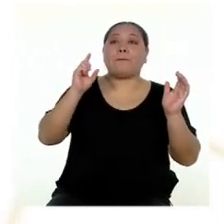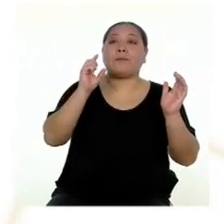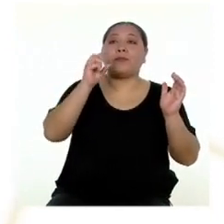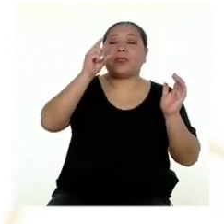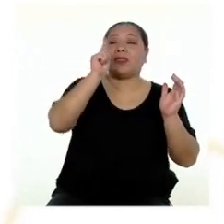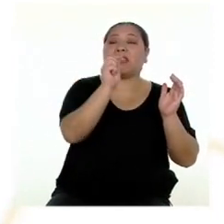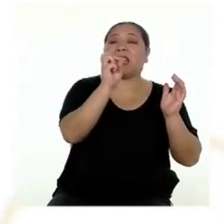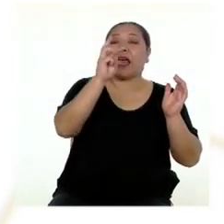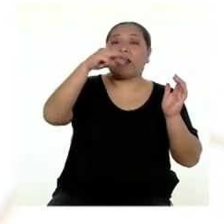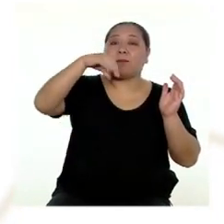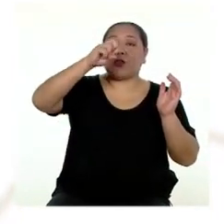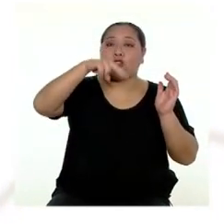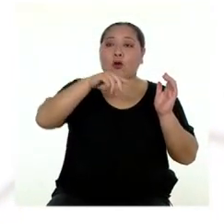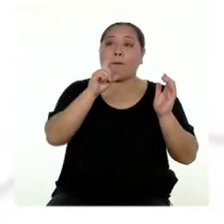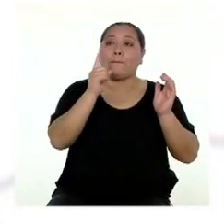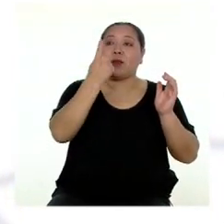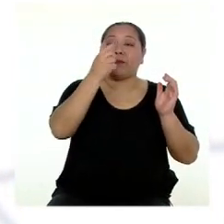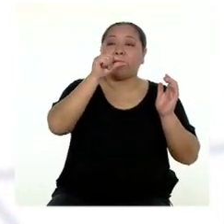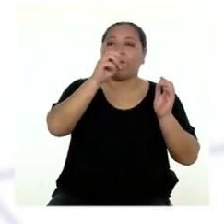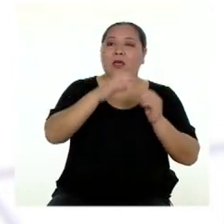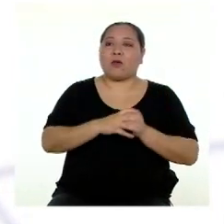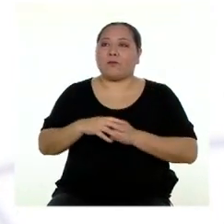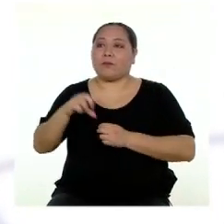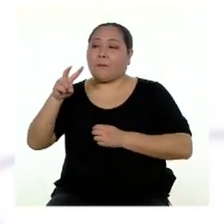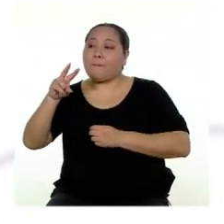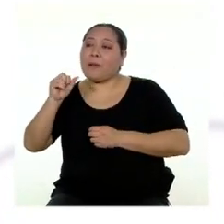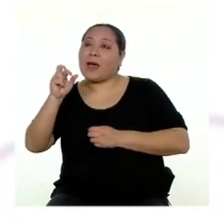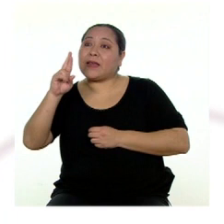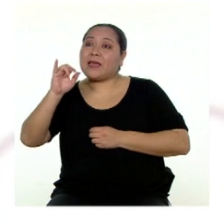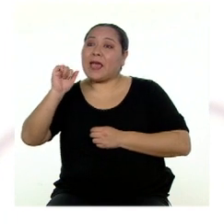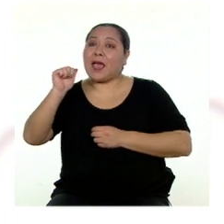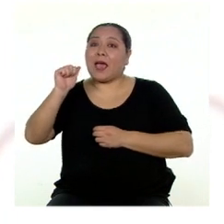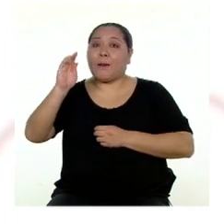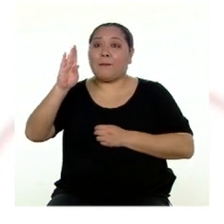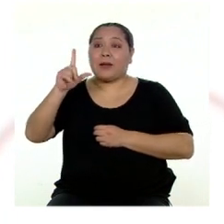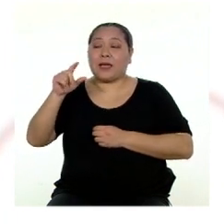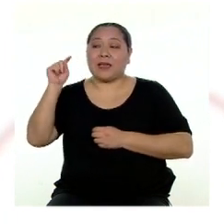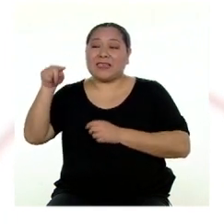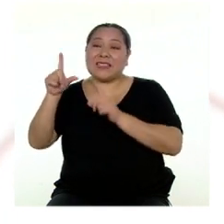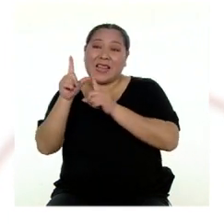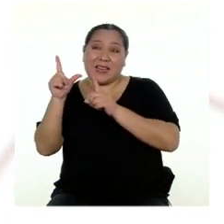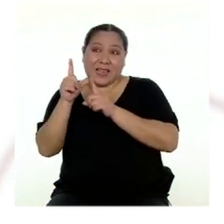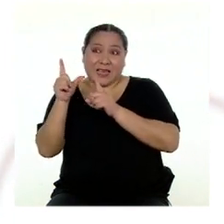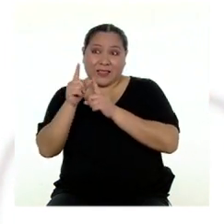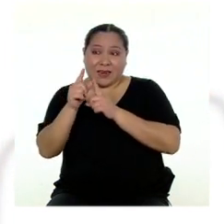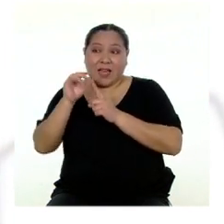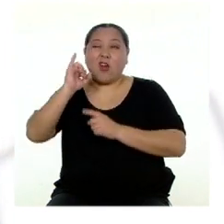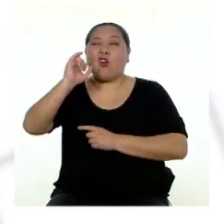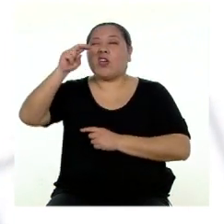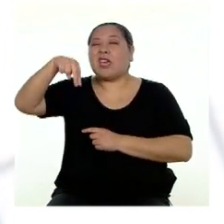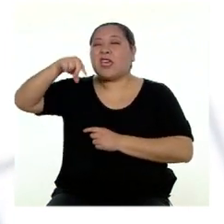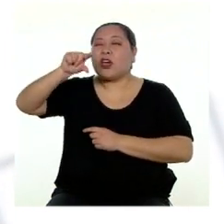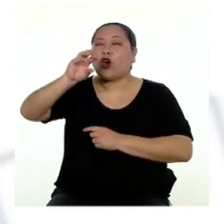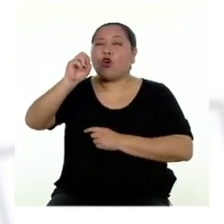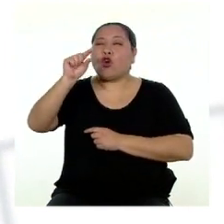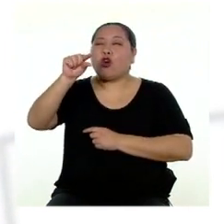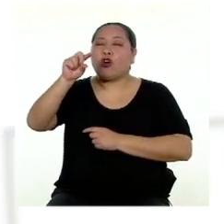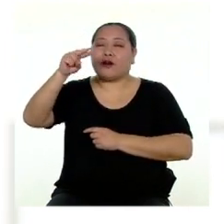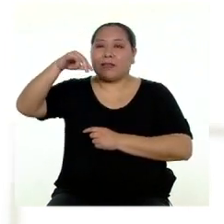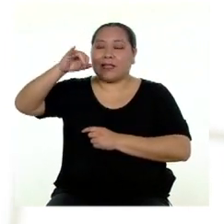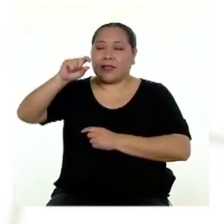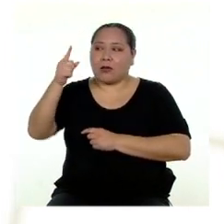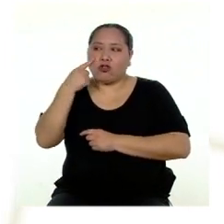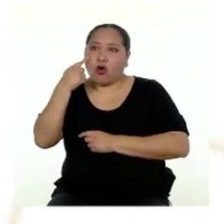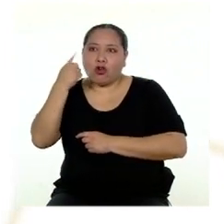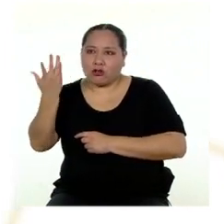dos elementos. La variable o incógnita, que es simplemente la letra que utilizamos para reconocer a un valor desconocido,